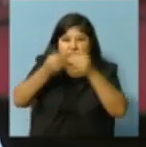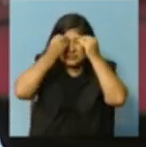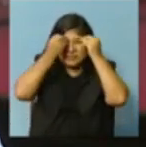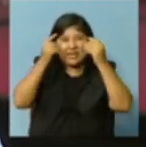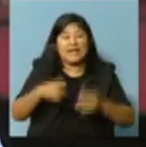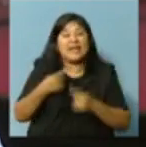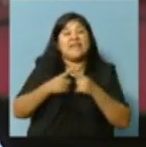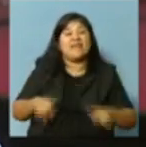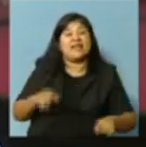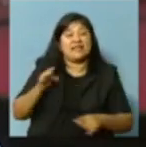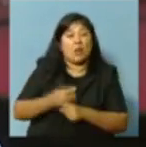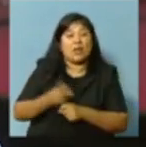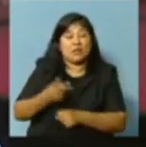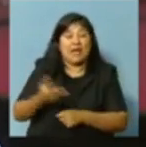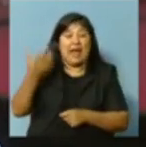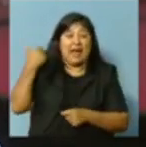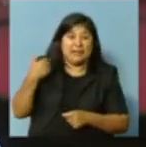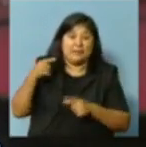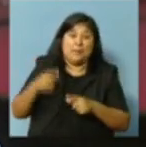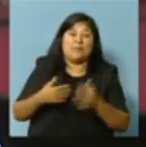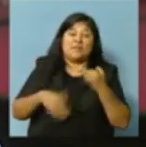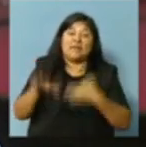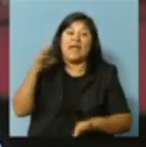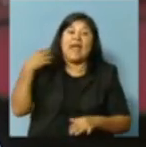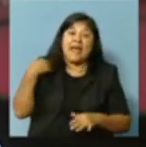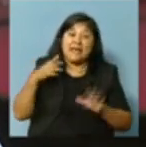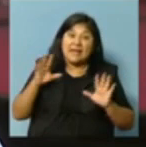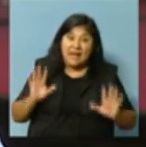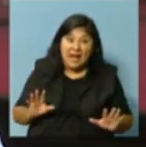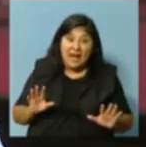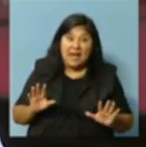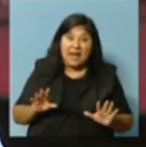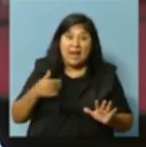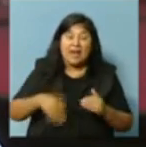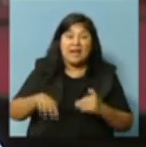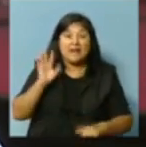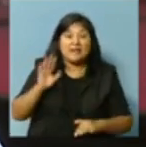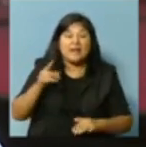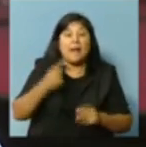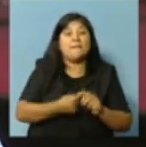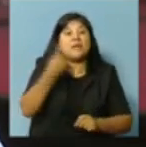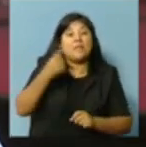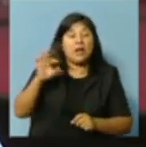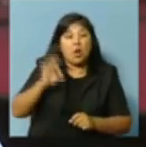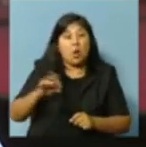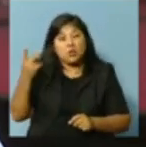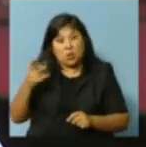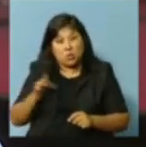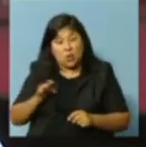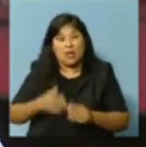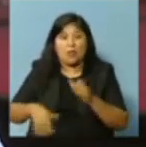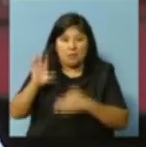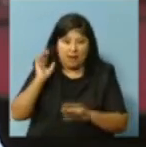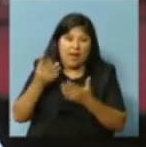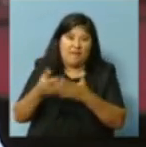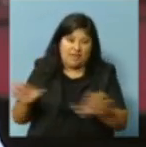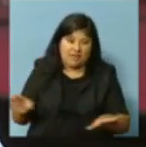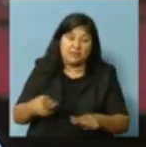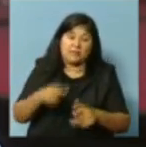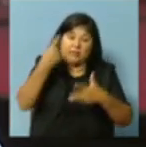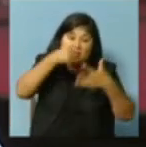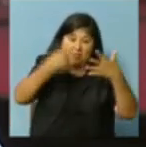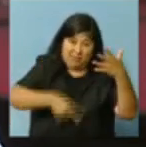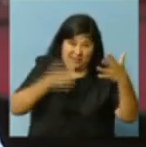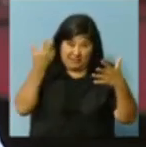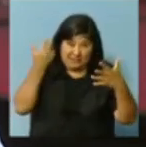secundaria anterior pero en general este será el primero y segundo año después puede haber algunos de los casos que ya número antes